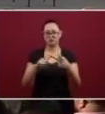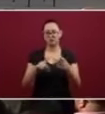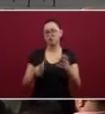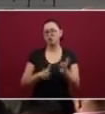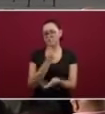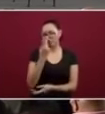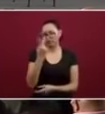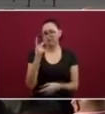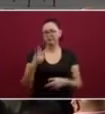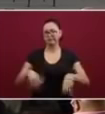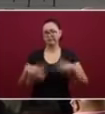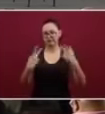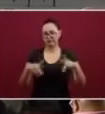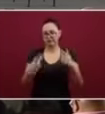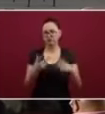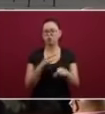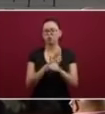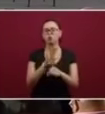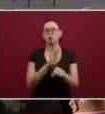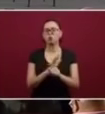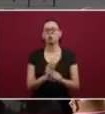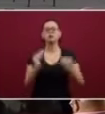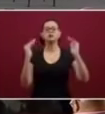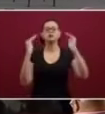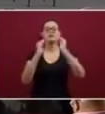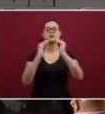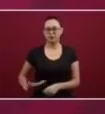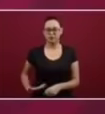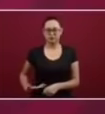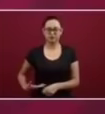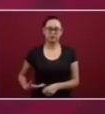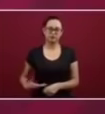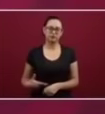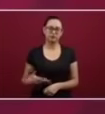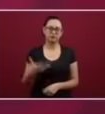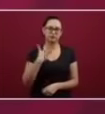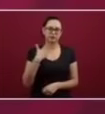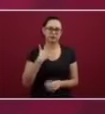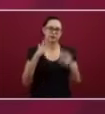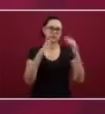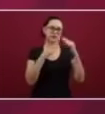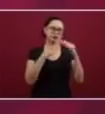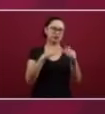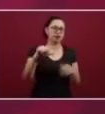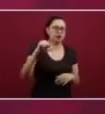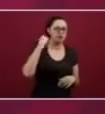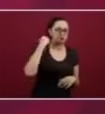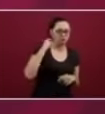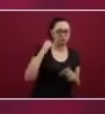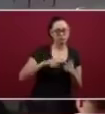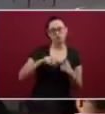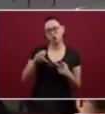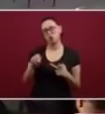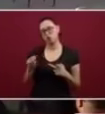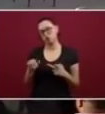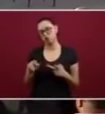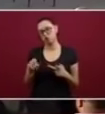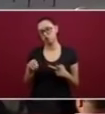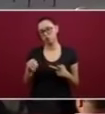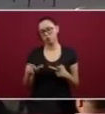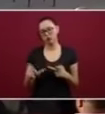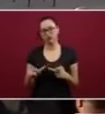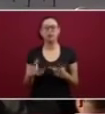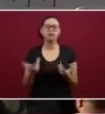Oaxaca, Santo Reyes de Ocuna y Santa María Sanir. Esa es la instrucción del señor presidente. Una segunda subasta sería de